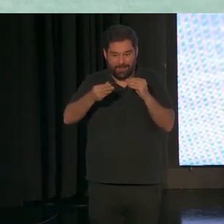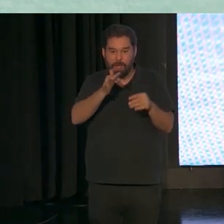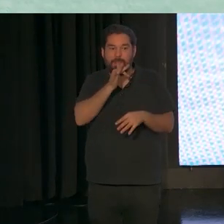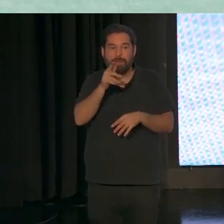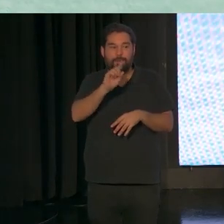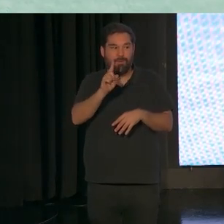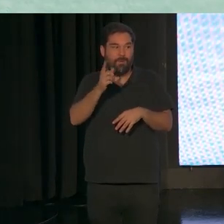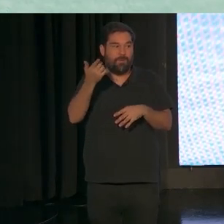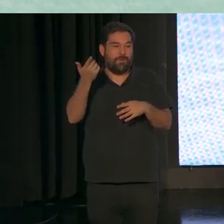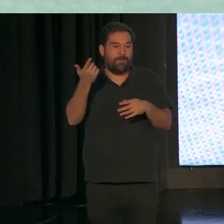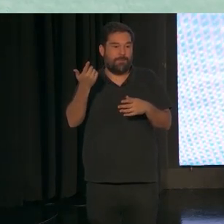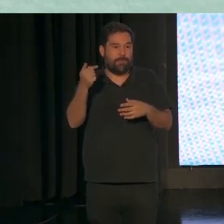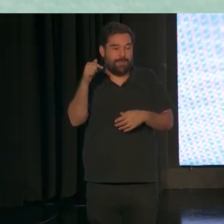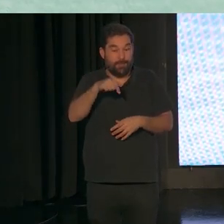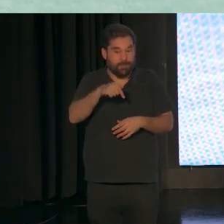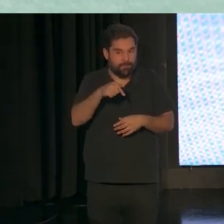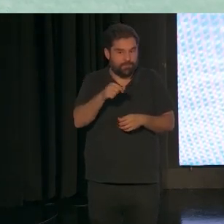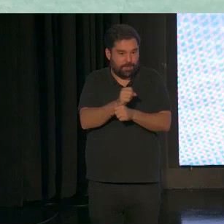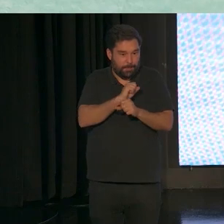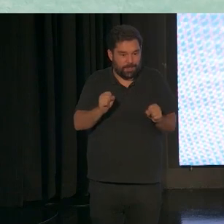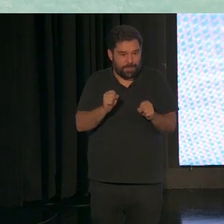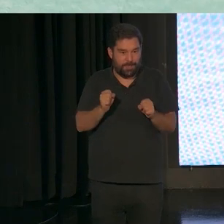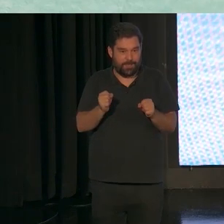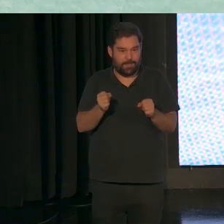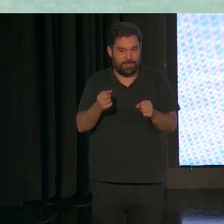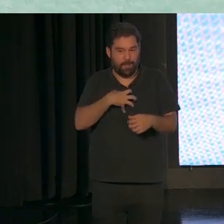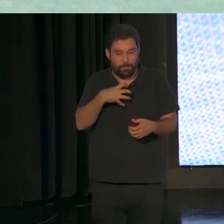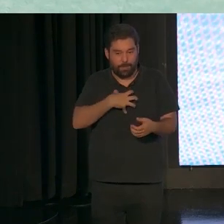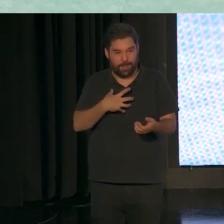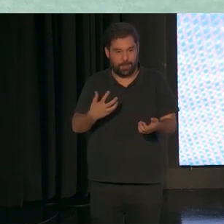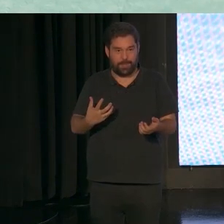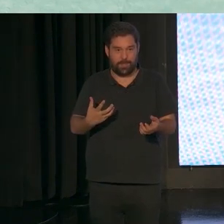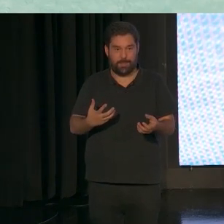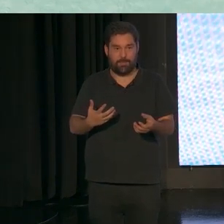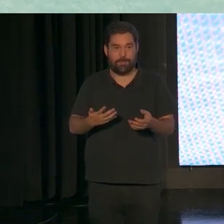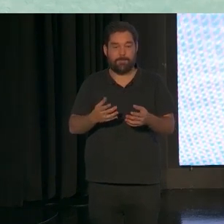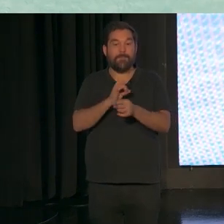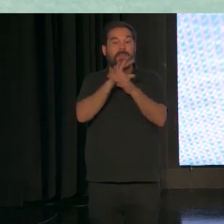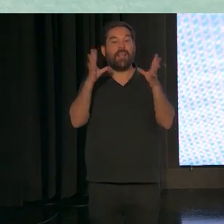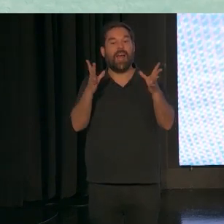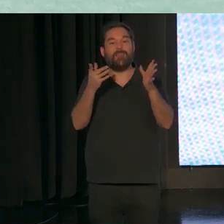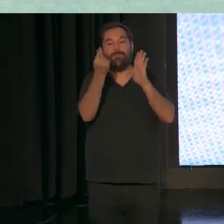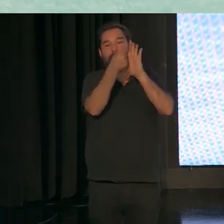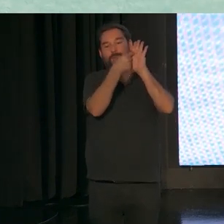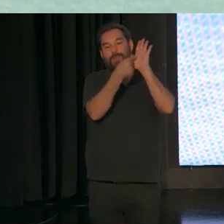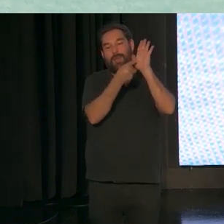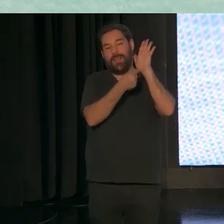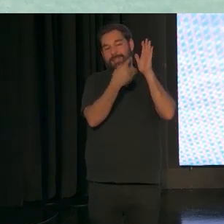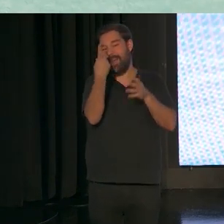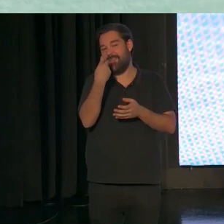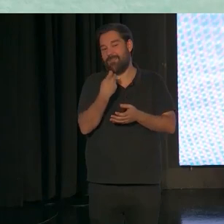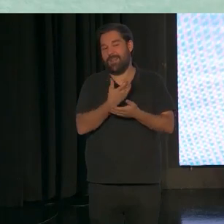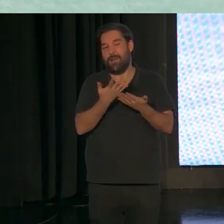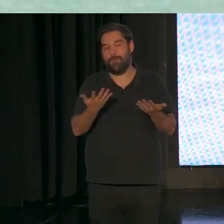enero y no está adaptado Esto no puede ser no puede ser y claro qué condiciones hace falta también